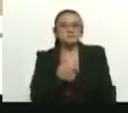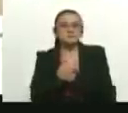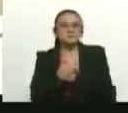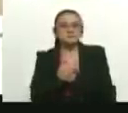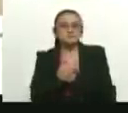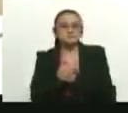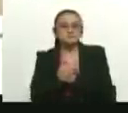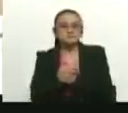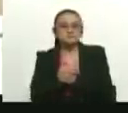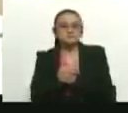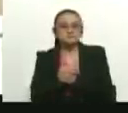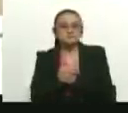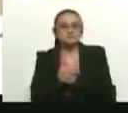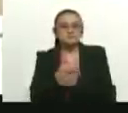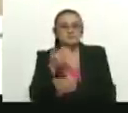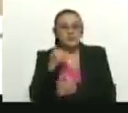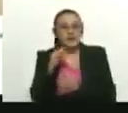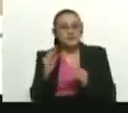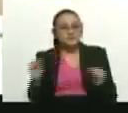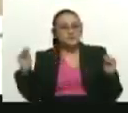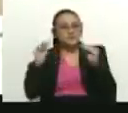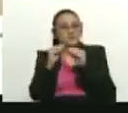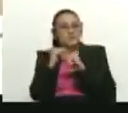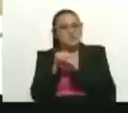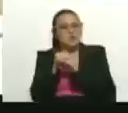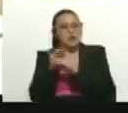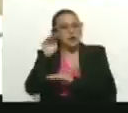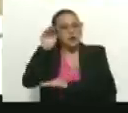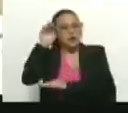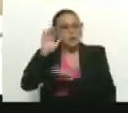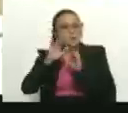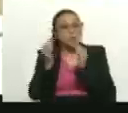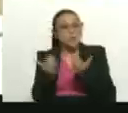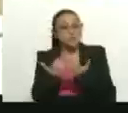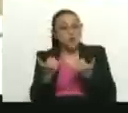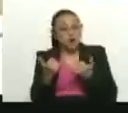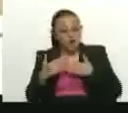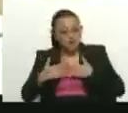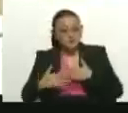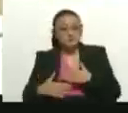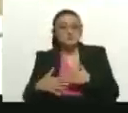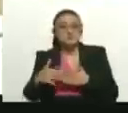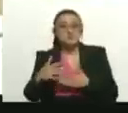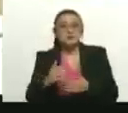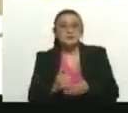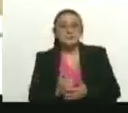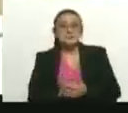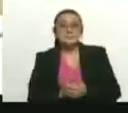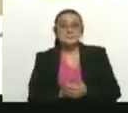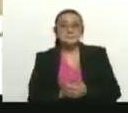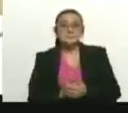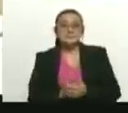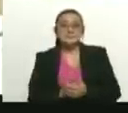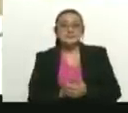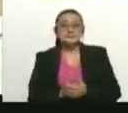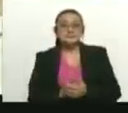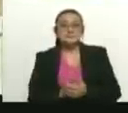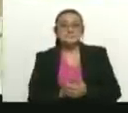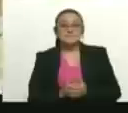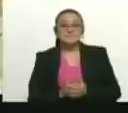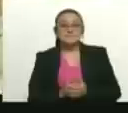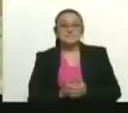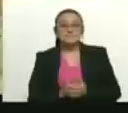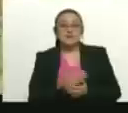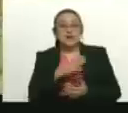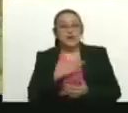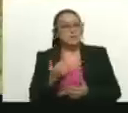que tenemos un destino común en el mundo que está por venir y que lo que